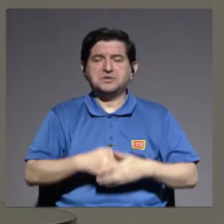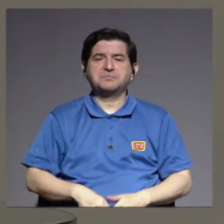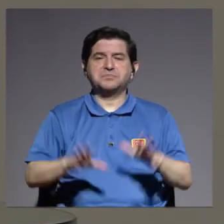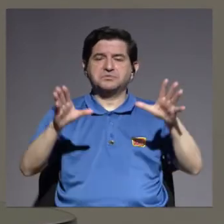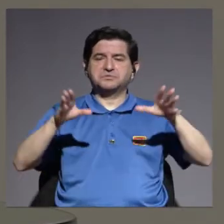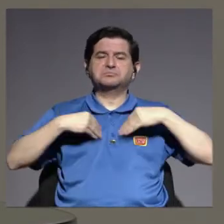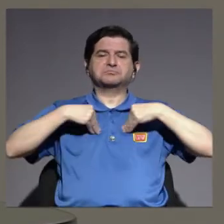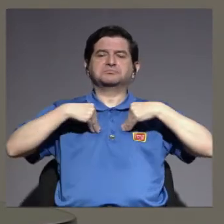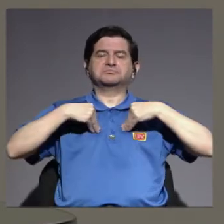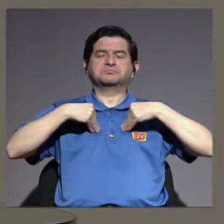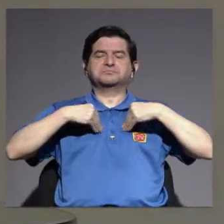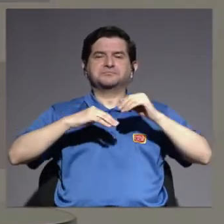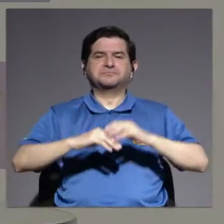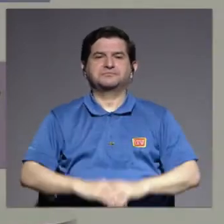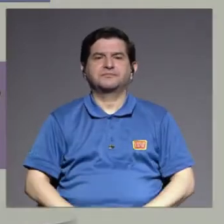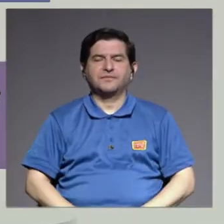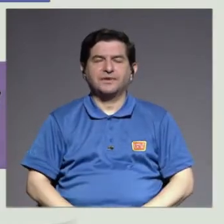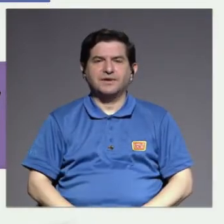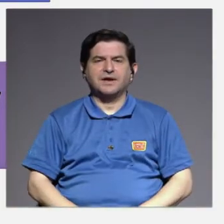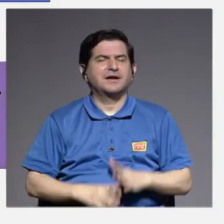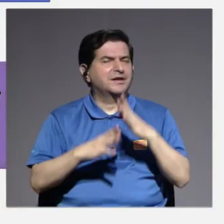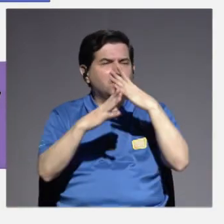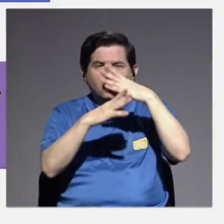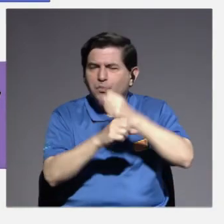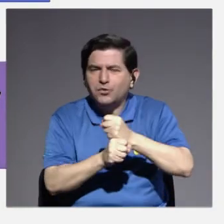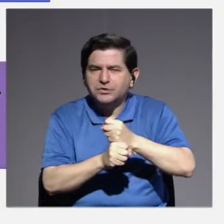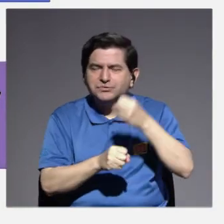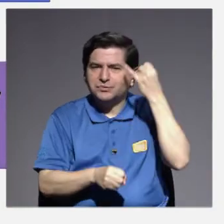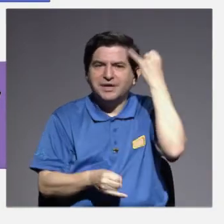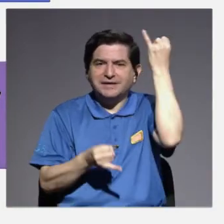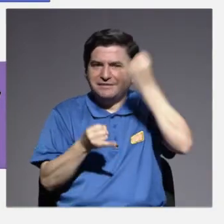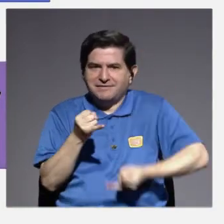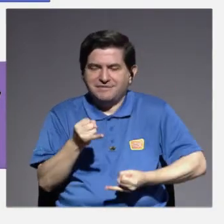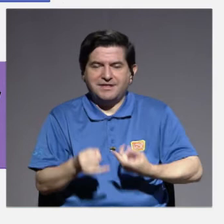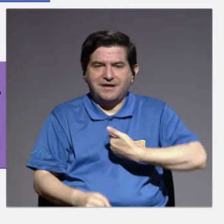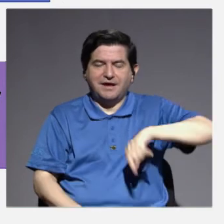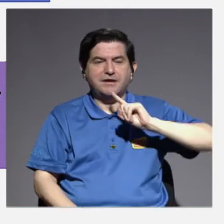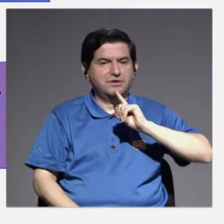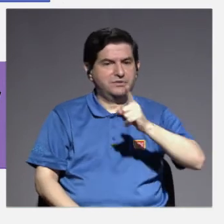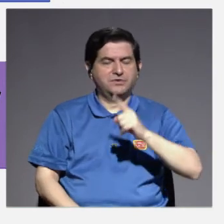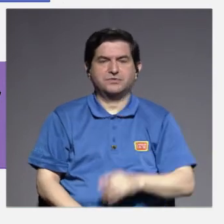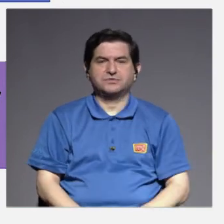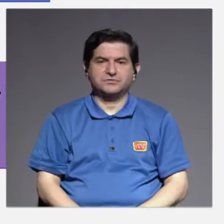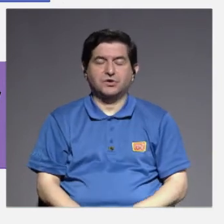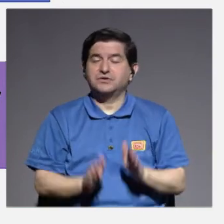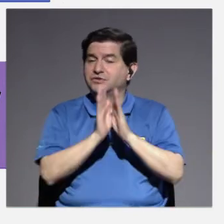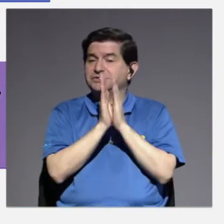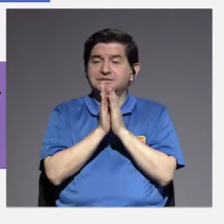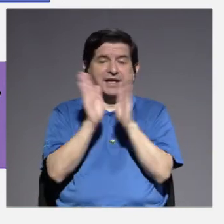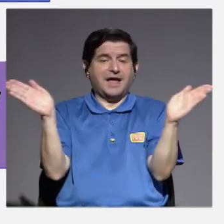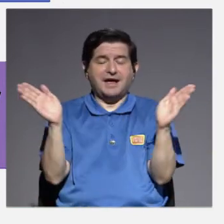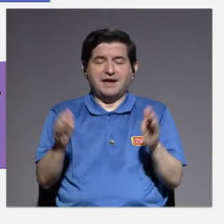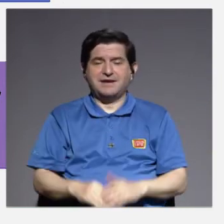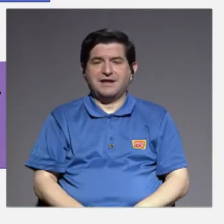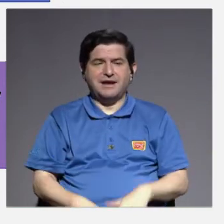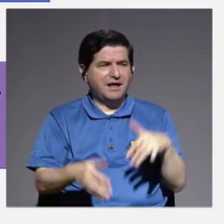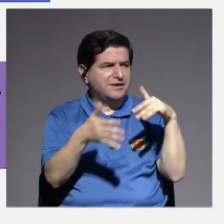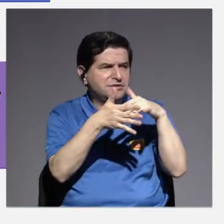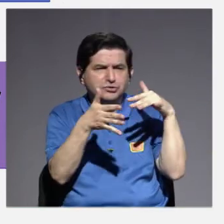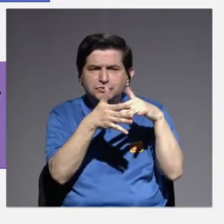apropien. A nivel de síntesis, ¿verdad? Para concluir, nosotros podemos decir que a nivel general, en nuestro